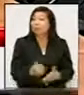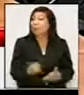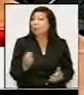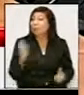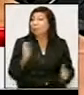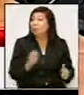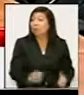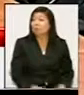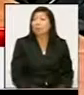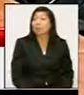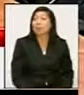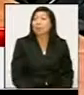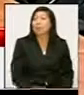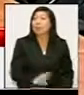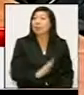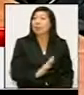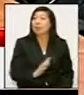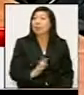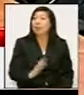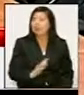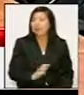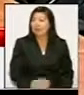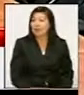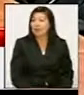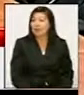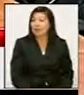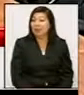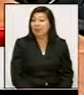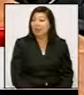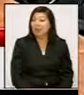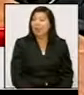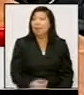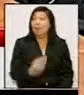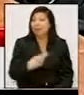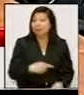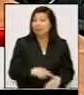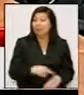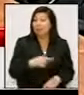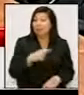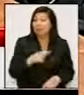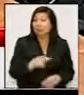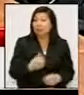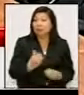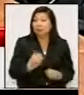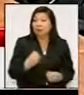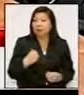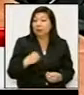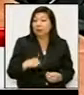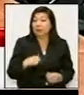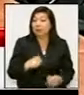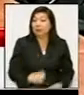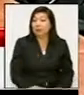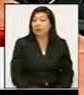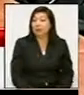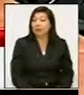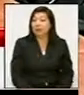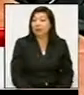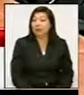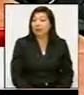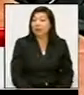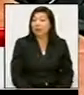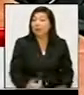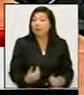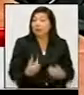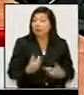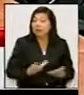duda de que el Estado, no solo nacional, sino regional, así como municipal, tiene que